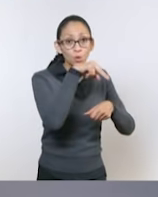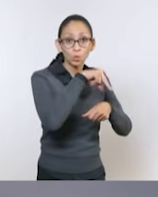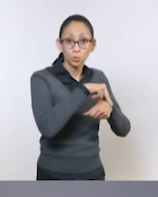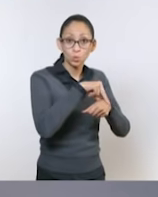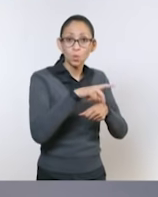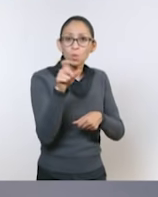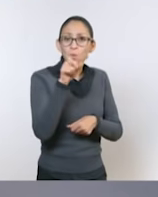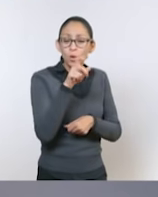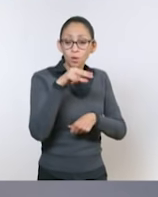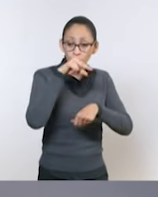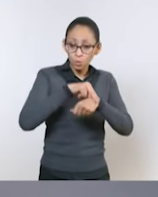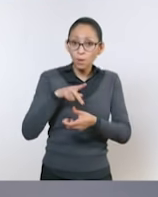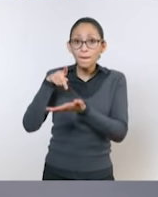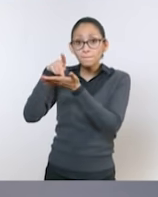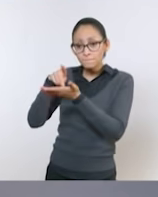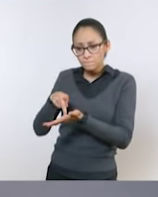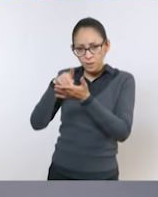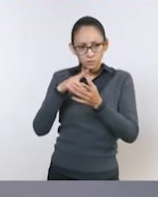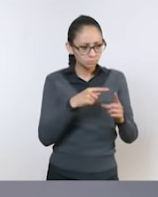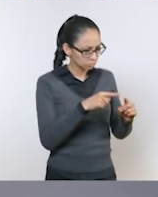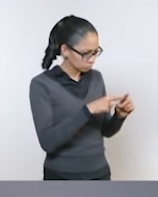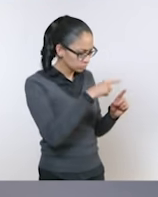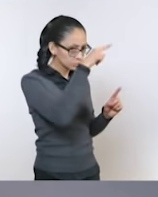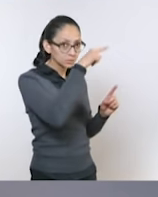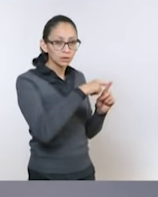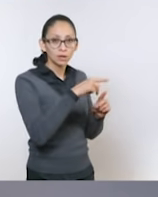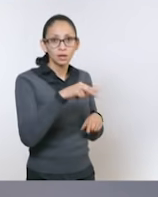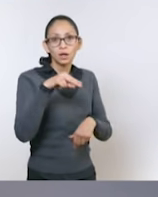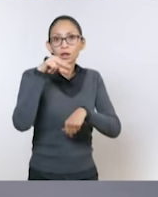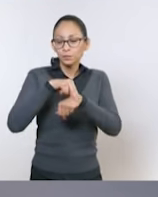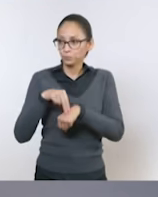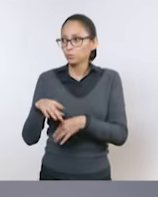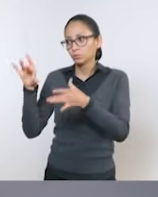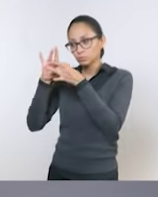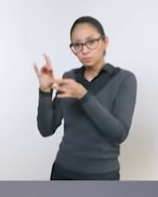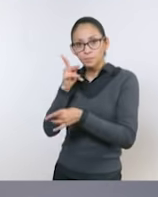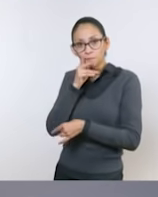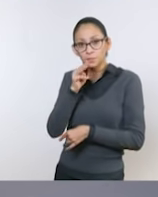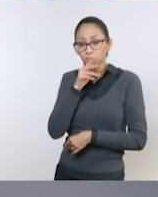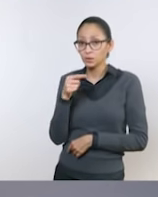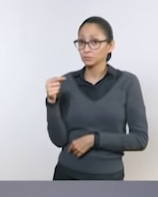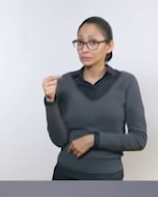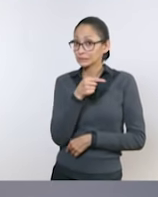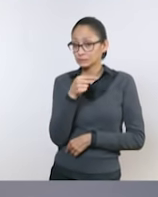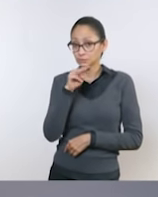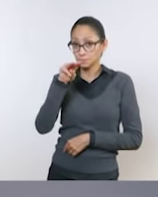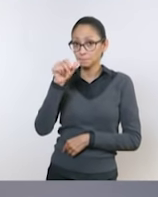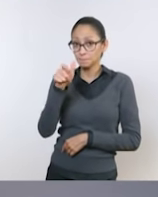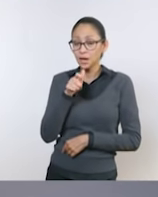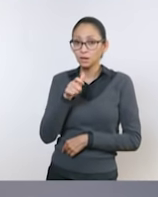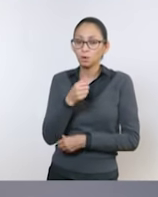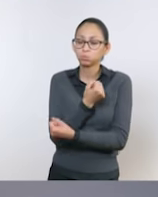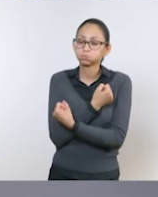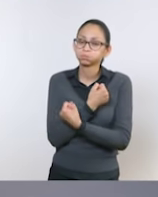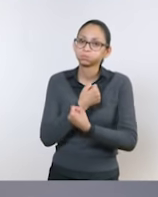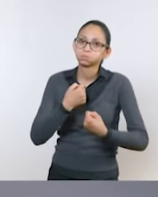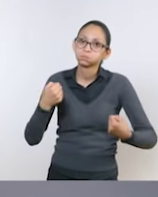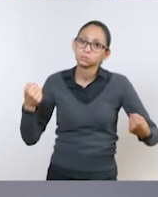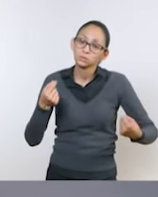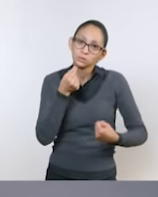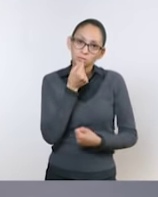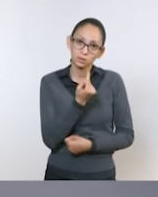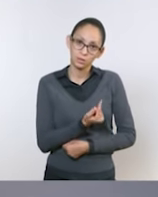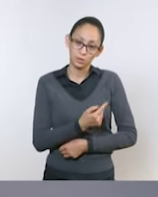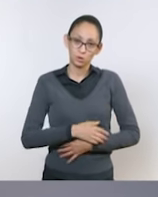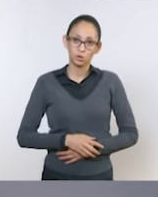lo llevaron al doctor. Cuando lo pesaron y lo midieron, el doctor les dijo a sus papás de Max: Max tiene